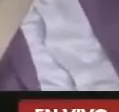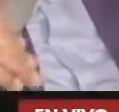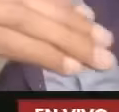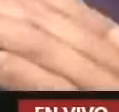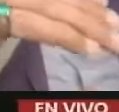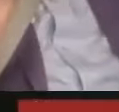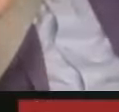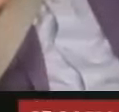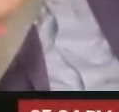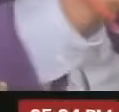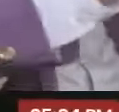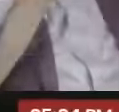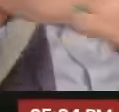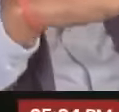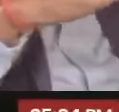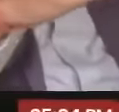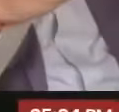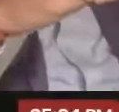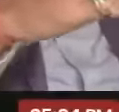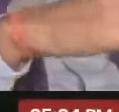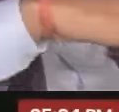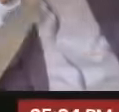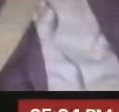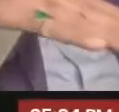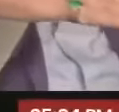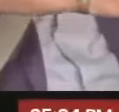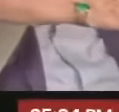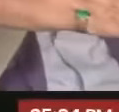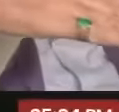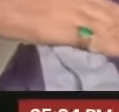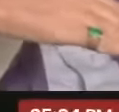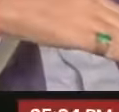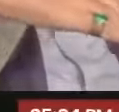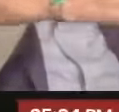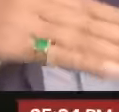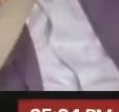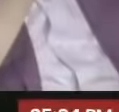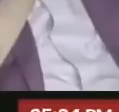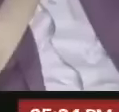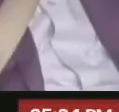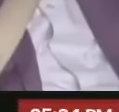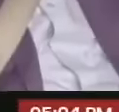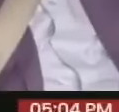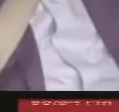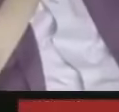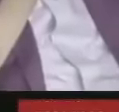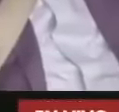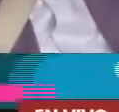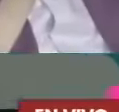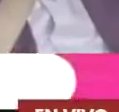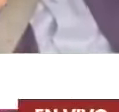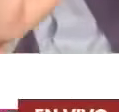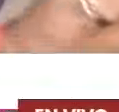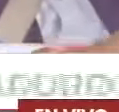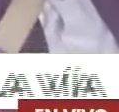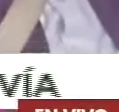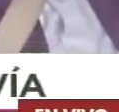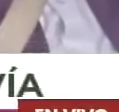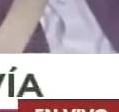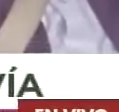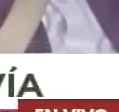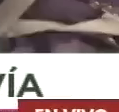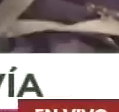Jóvenes, Chávez nos formó. Éramos jóvenes todos. Chávez era nuestro papá. Sí. Pero él también era muy joven. Sí.